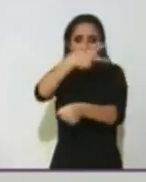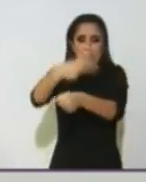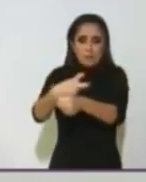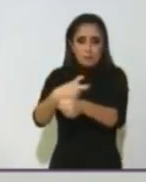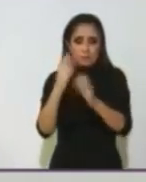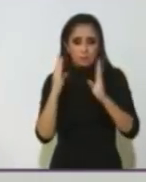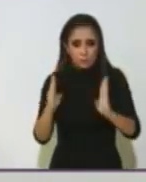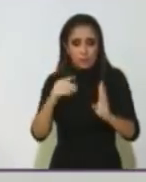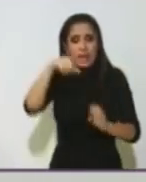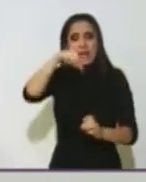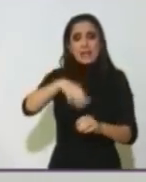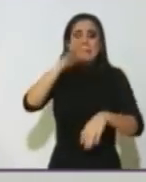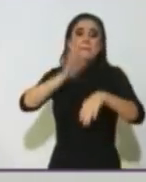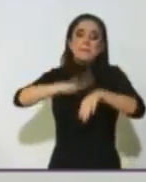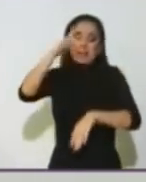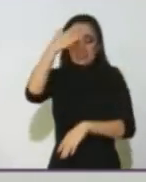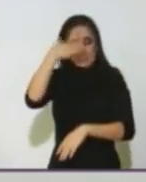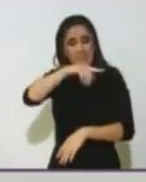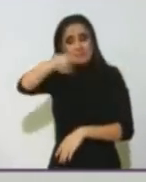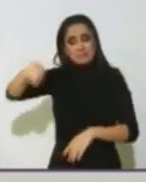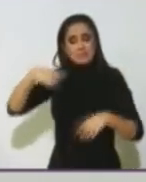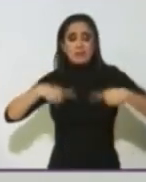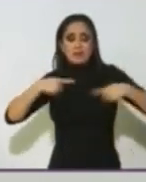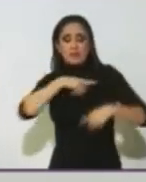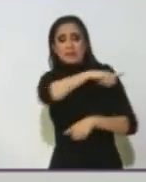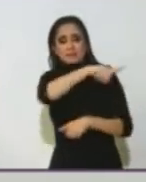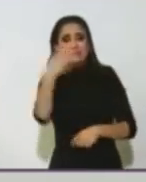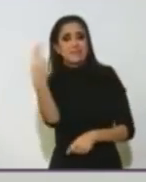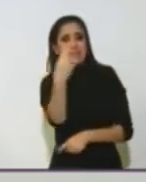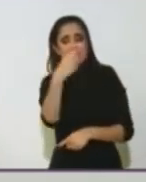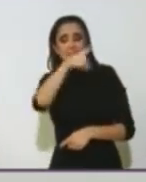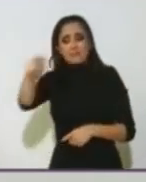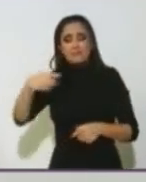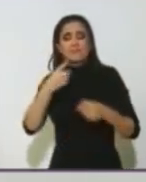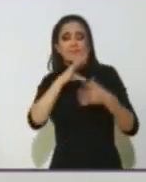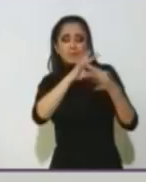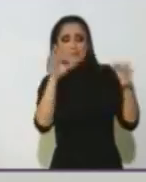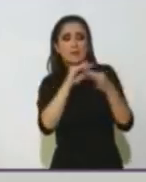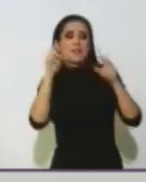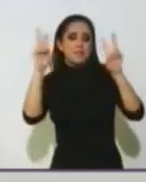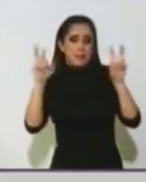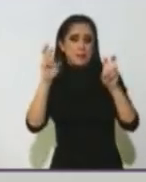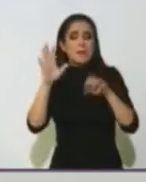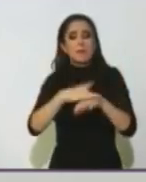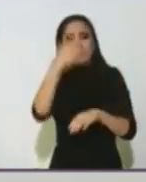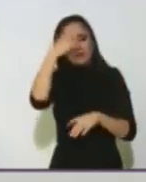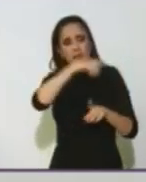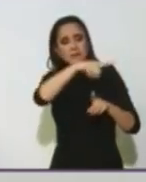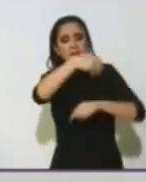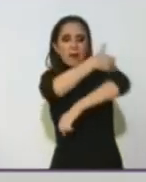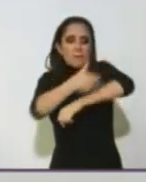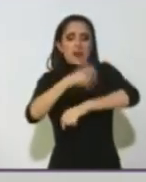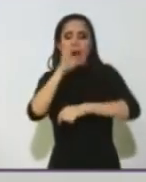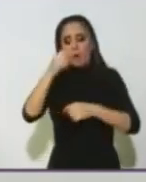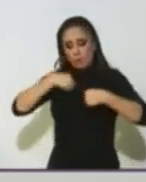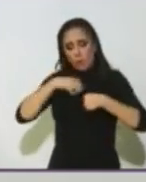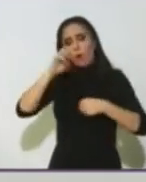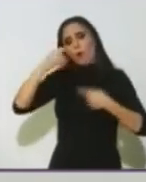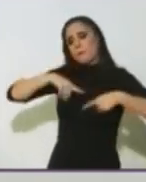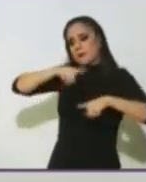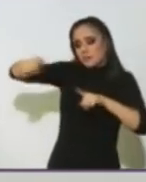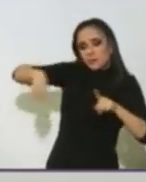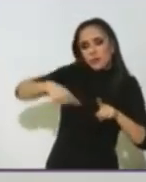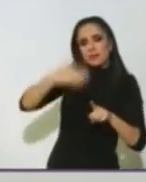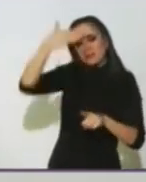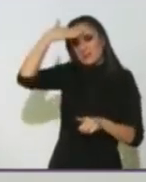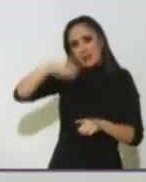para la ciudad y ustedes lo saben muy bien porque si no lo han vivido alguien cercano lo ha vivido y uno piensa que en la ciudad méxico es